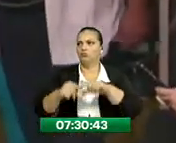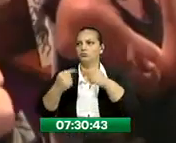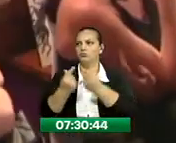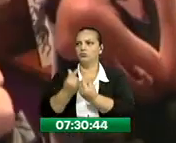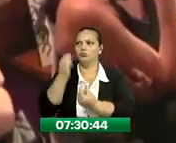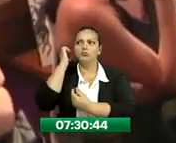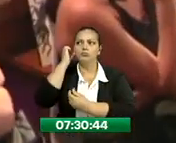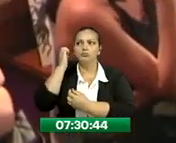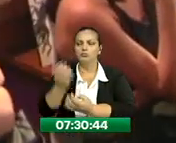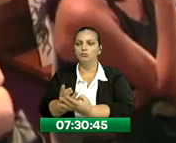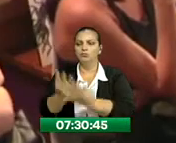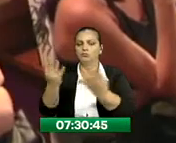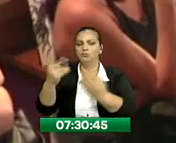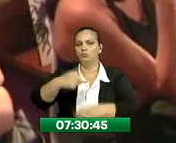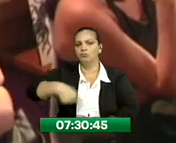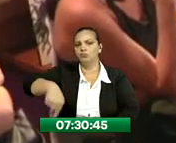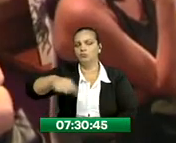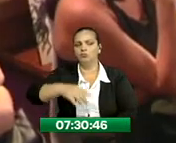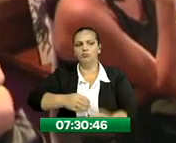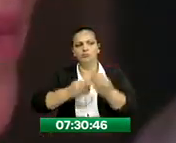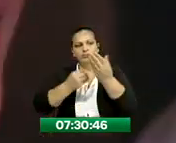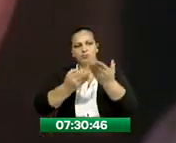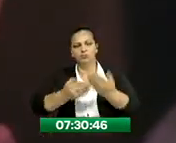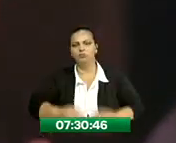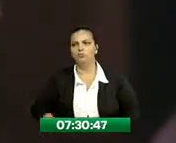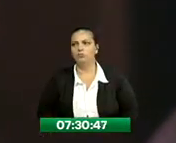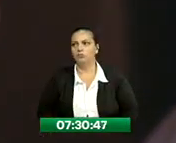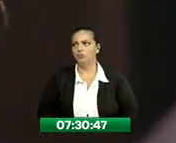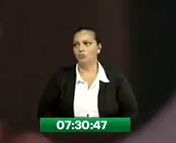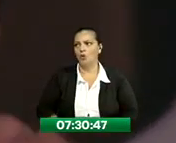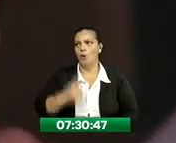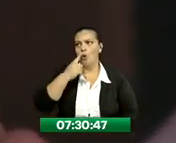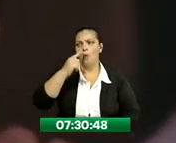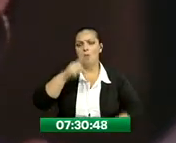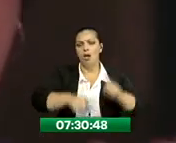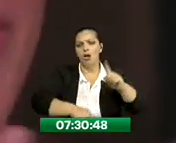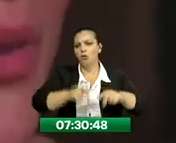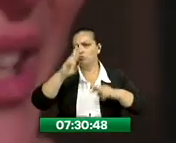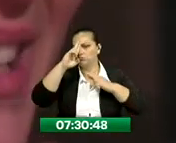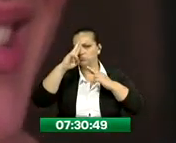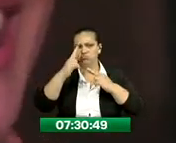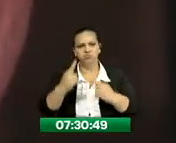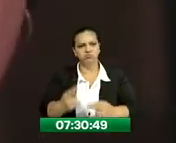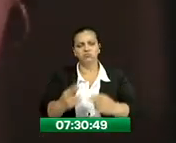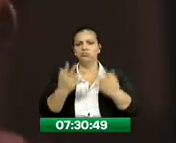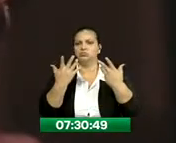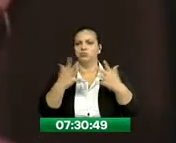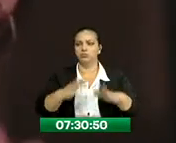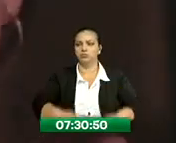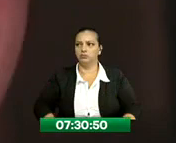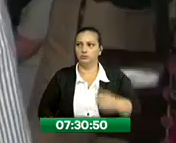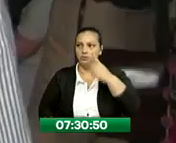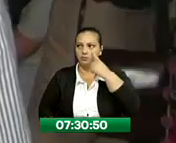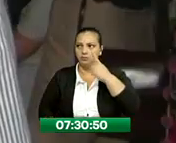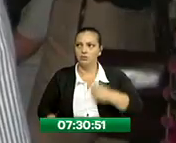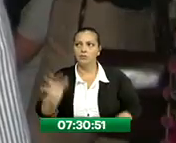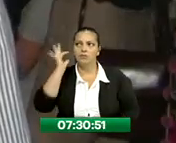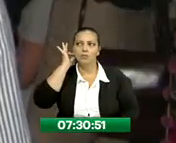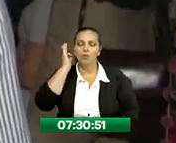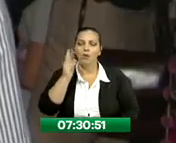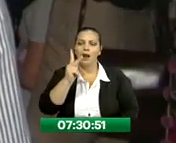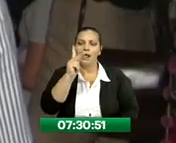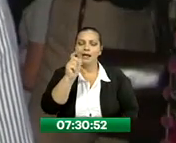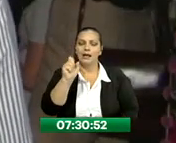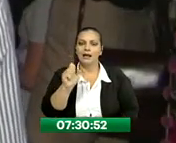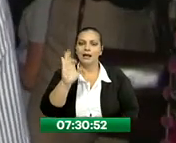cejan en multiplicar. Tras el último episodio que en esta ocasión experimentó Caterine. Cuando un